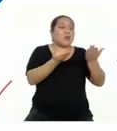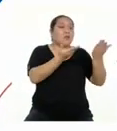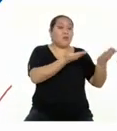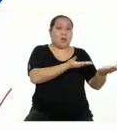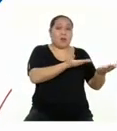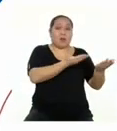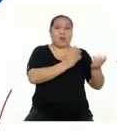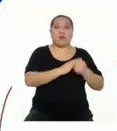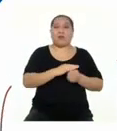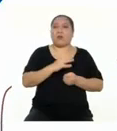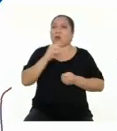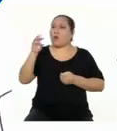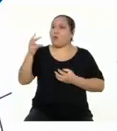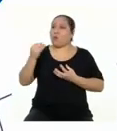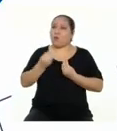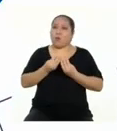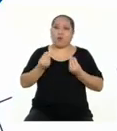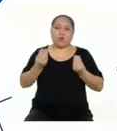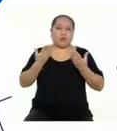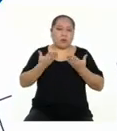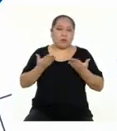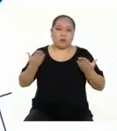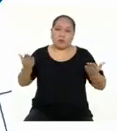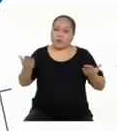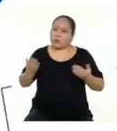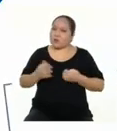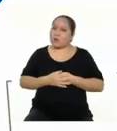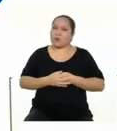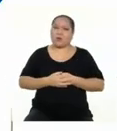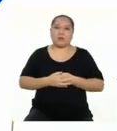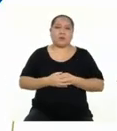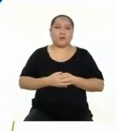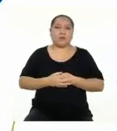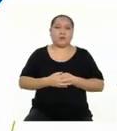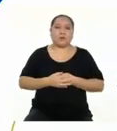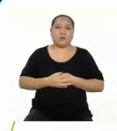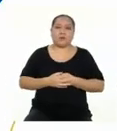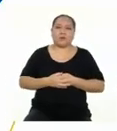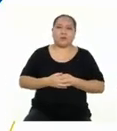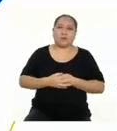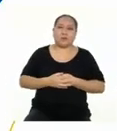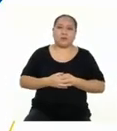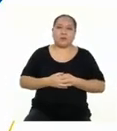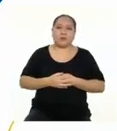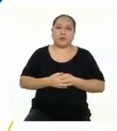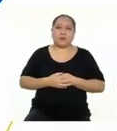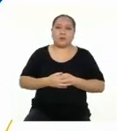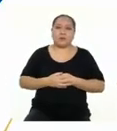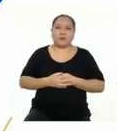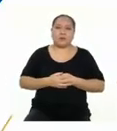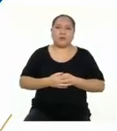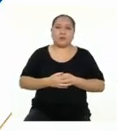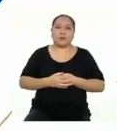los que intervienen muchos bienes y servicios.